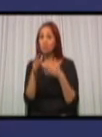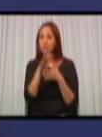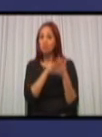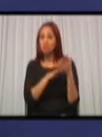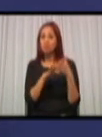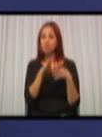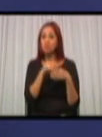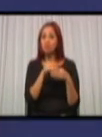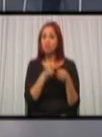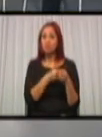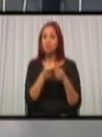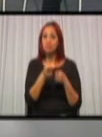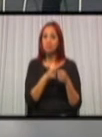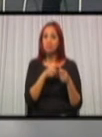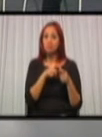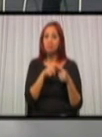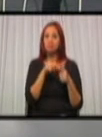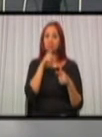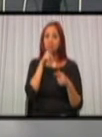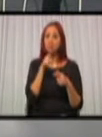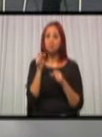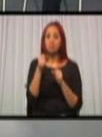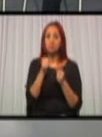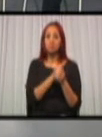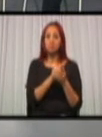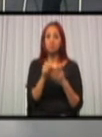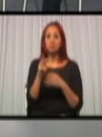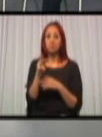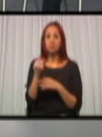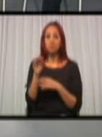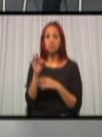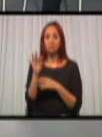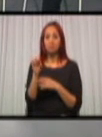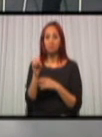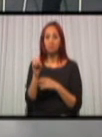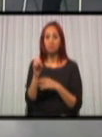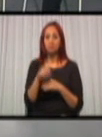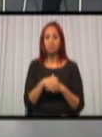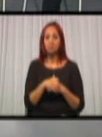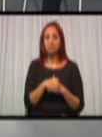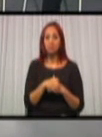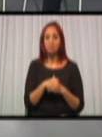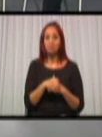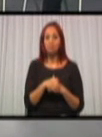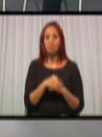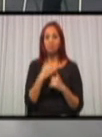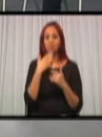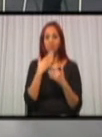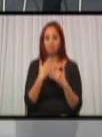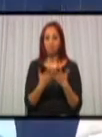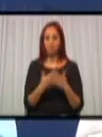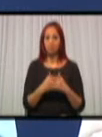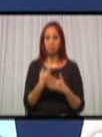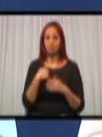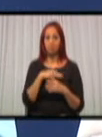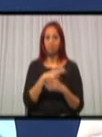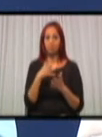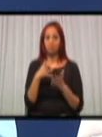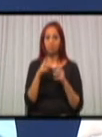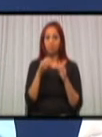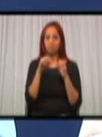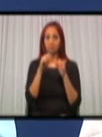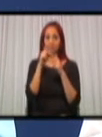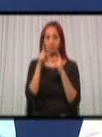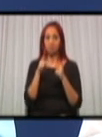administrativamente actualmente en la municipalidad de San Mateo. Don Jairo. Buenas. Nosotros queremos seguir